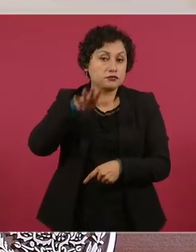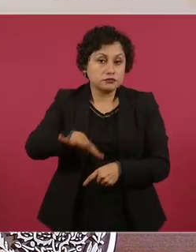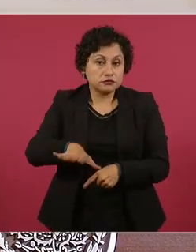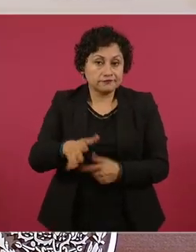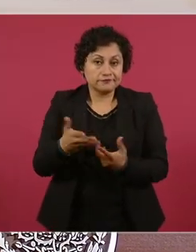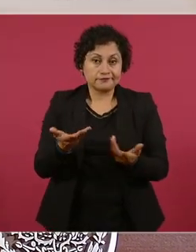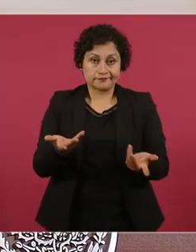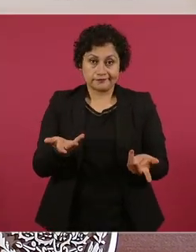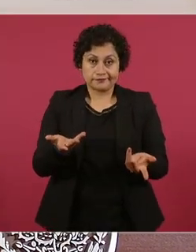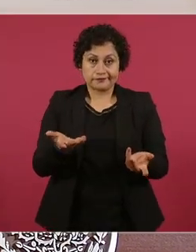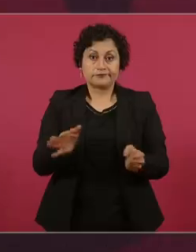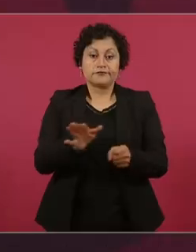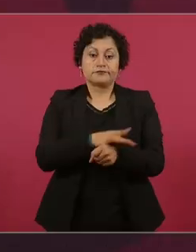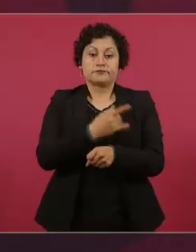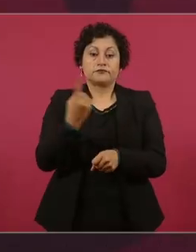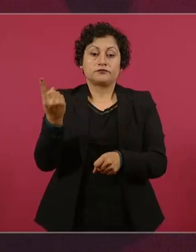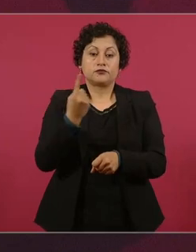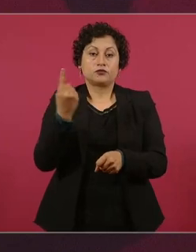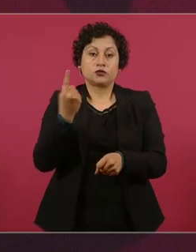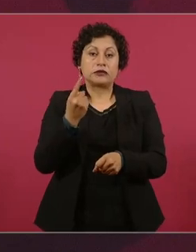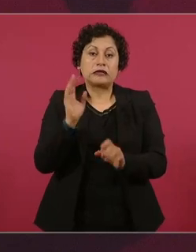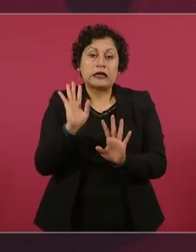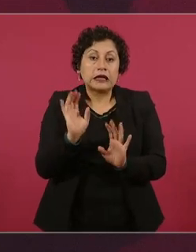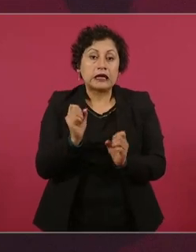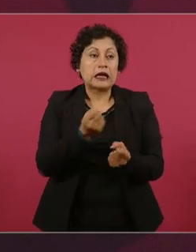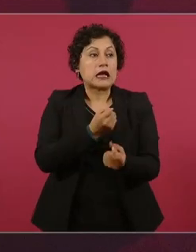Porque nos pueden inyectar el comunismo, ¿no?